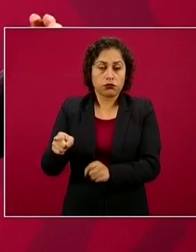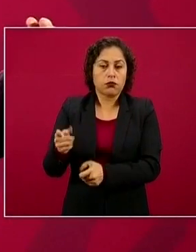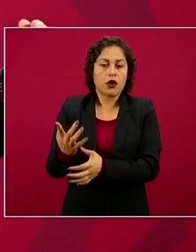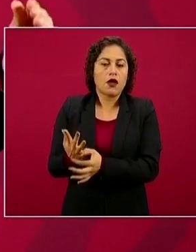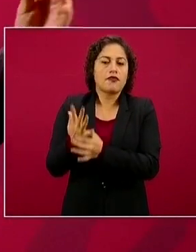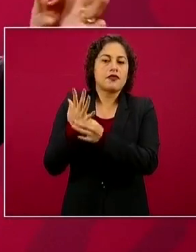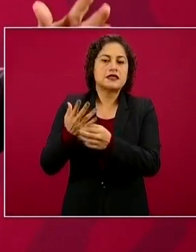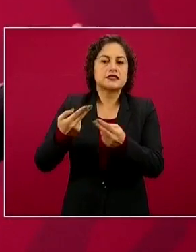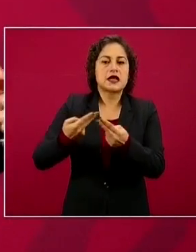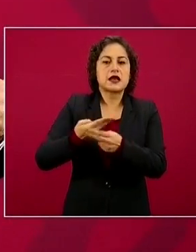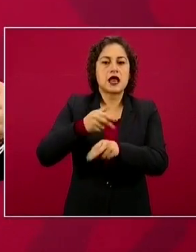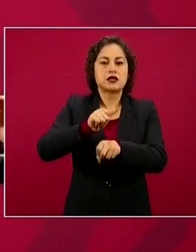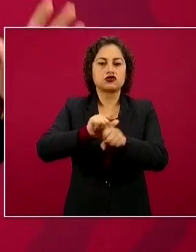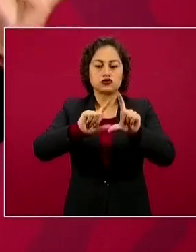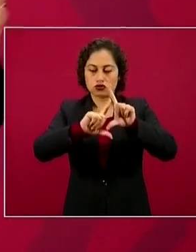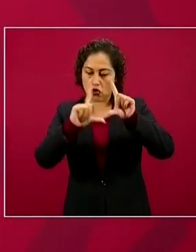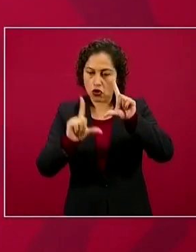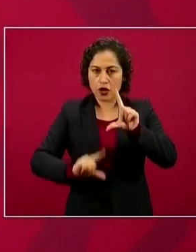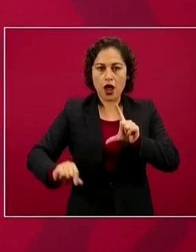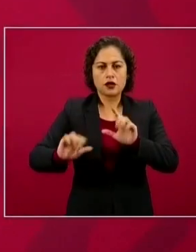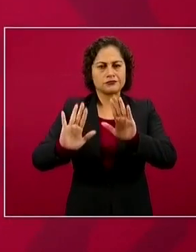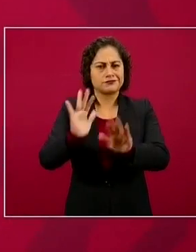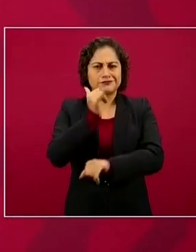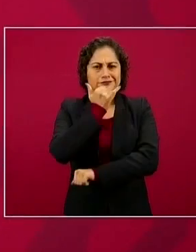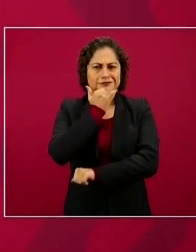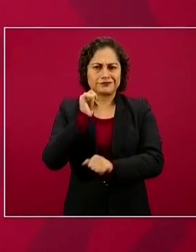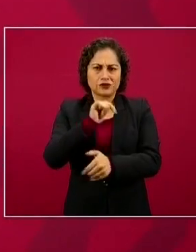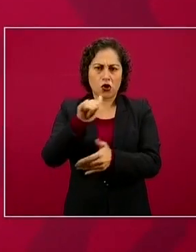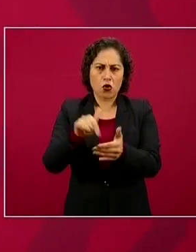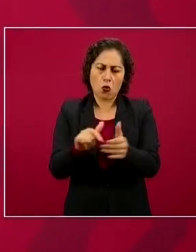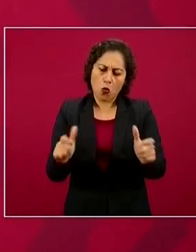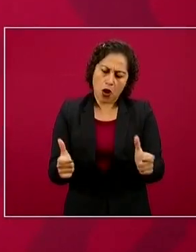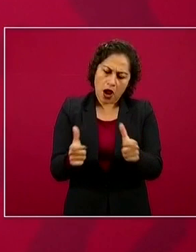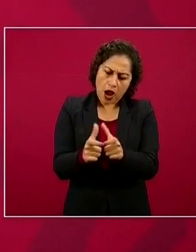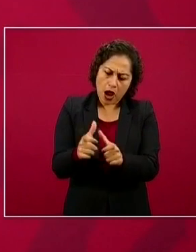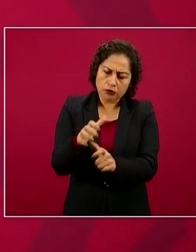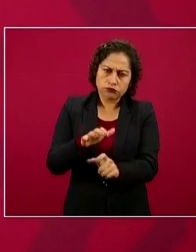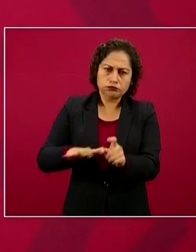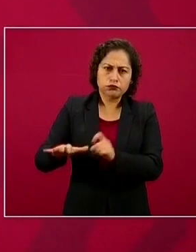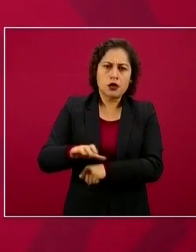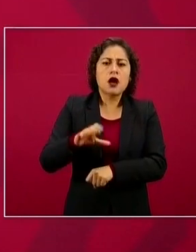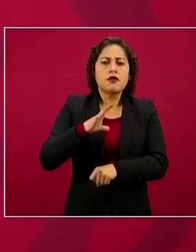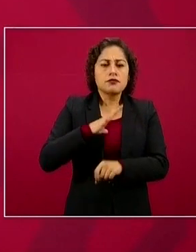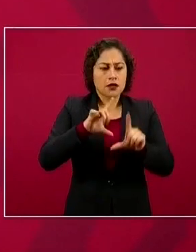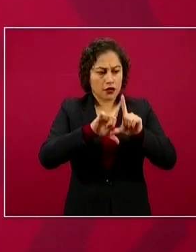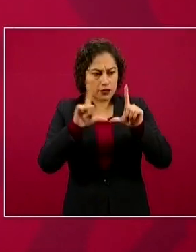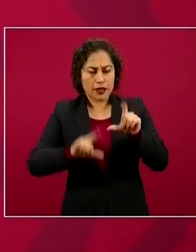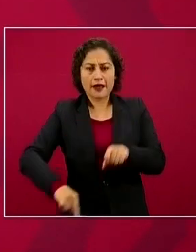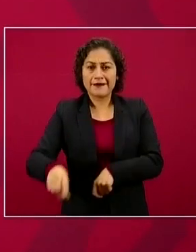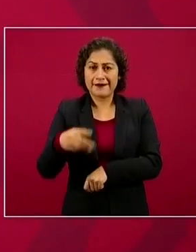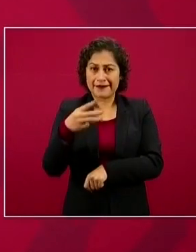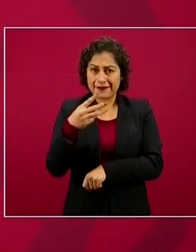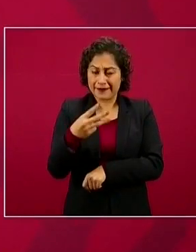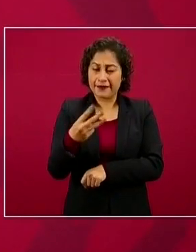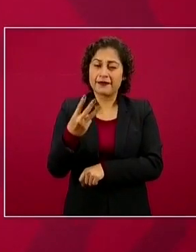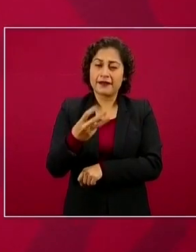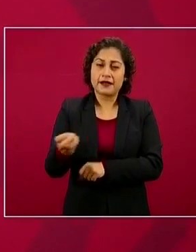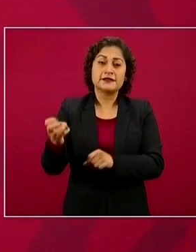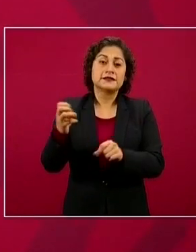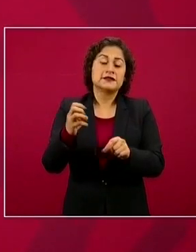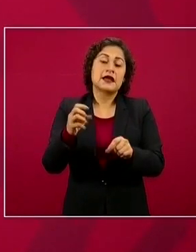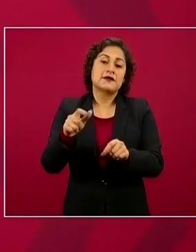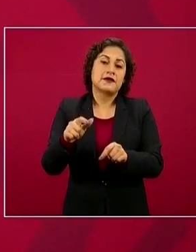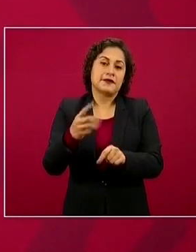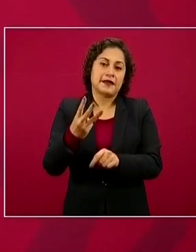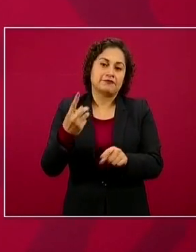agrupaciones regionales hay más de tres docenas de agrupaciones importantes y está del estado de mexico empezó